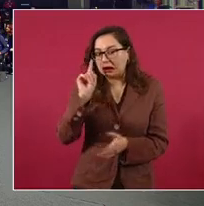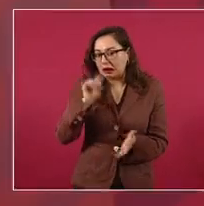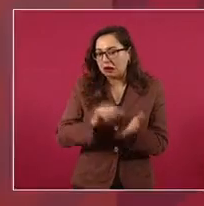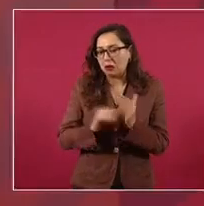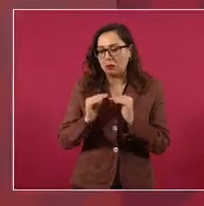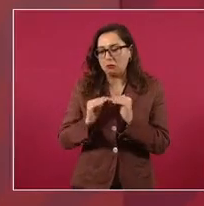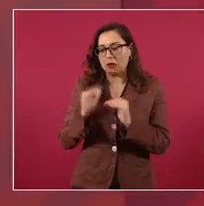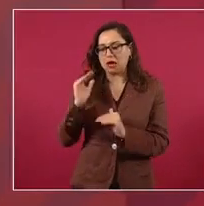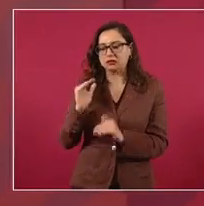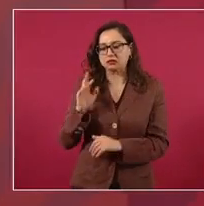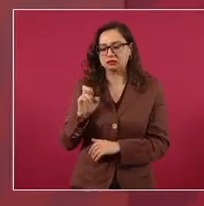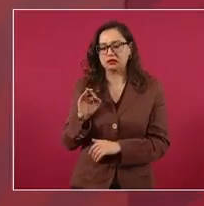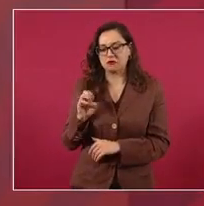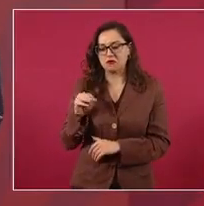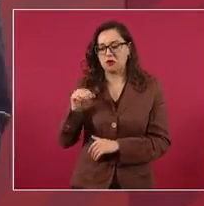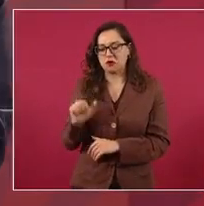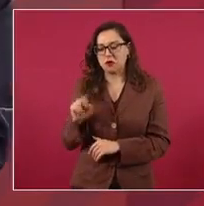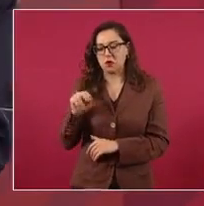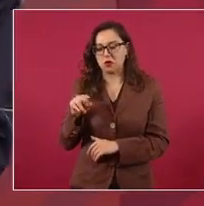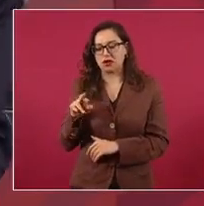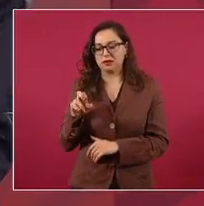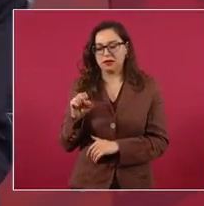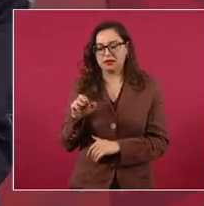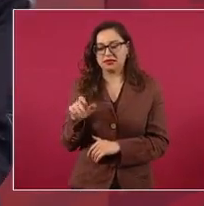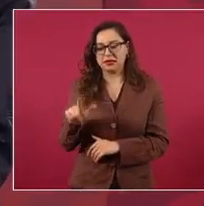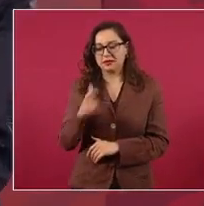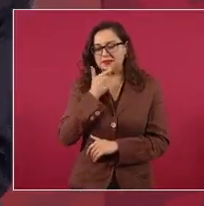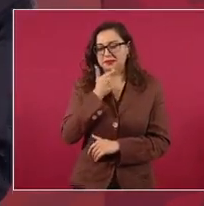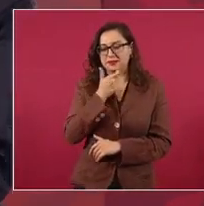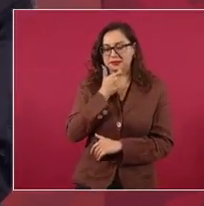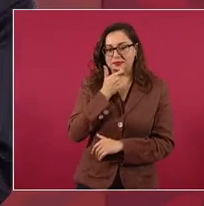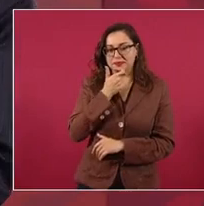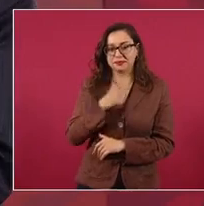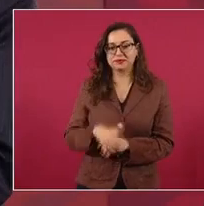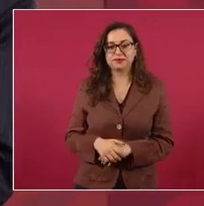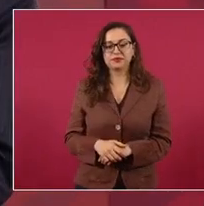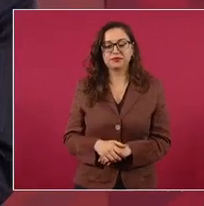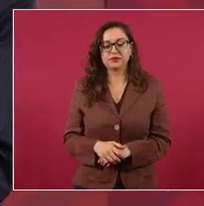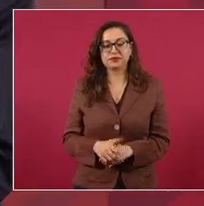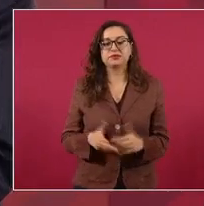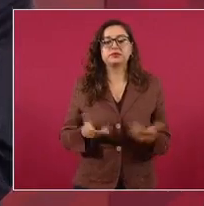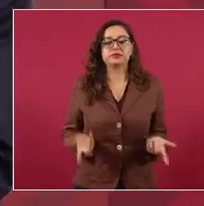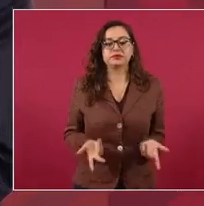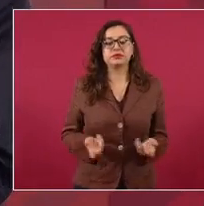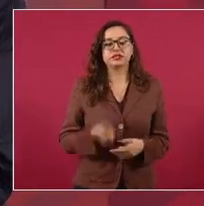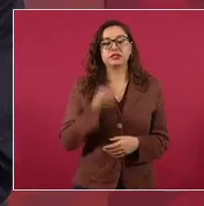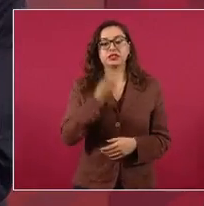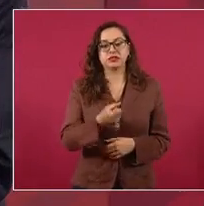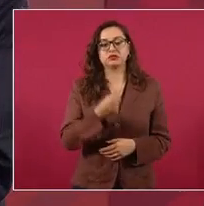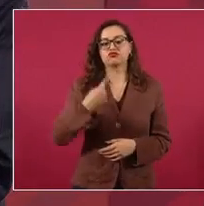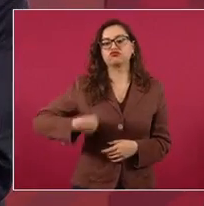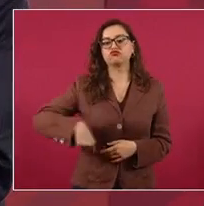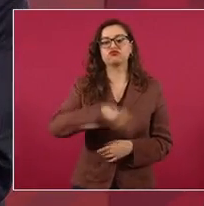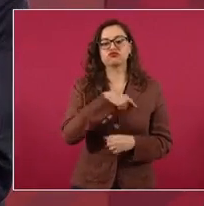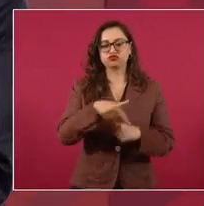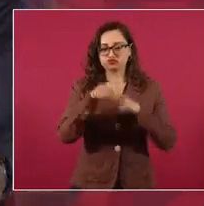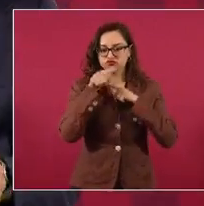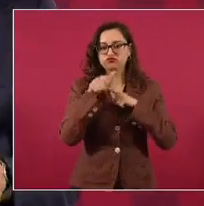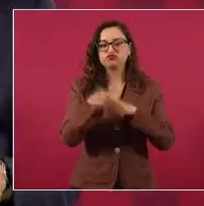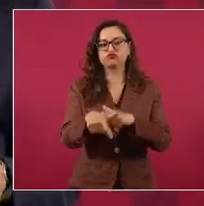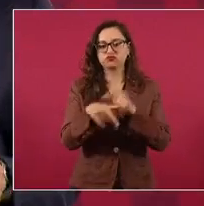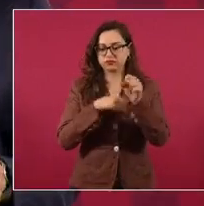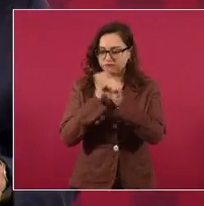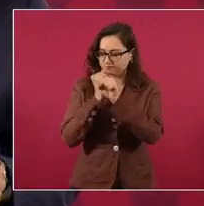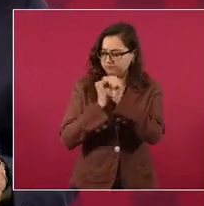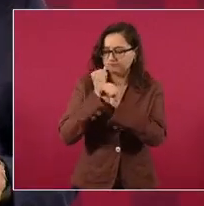el Universal. Presidente, este, con todos estos entonces hallazgos, vamos a seguir adelante